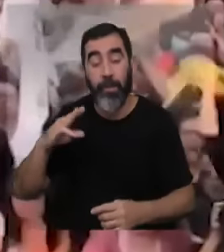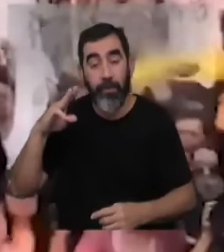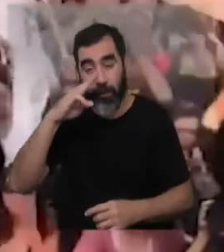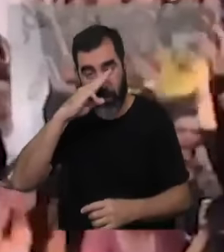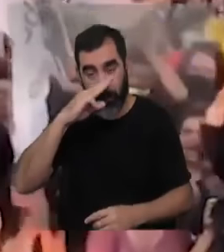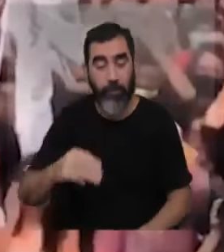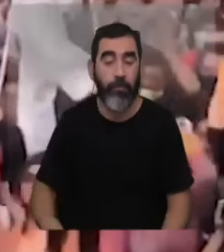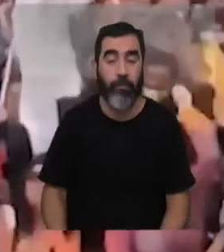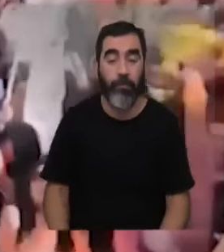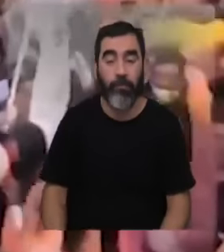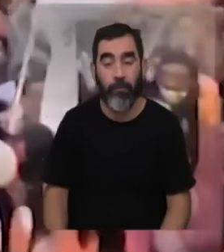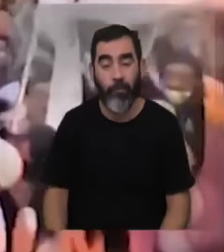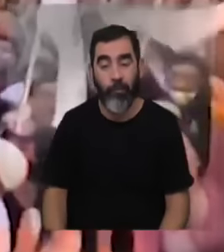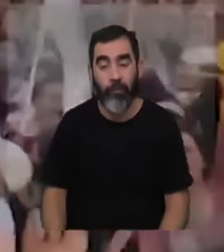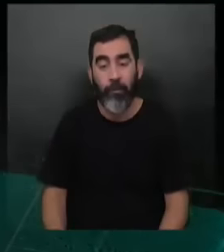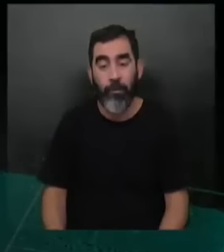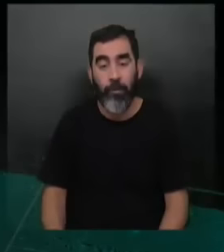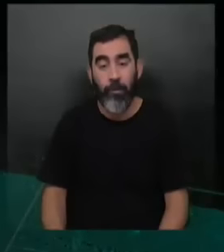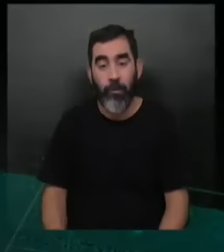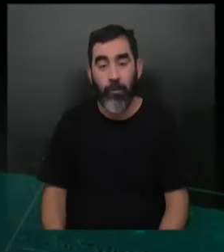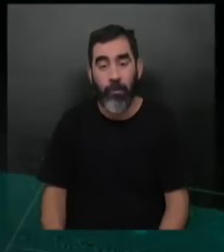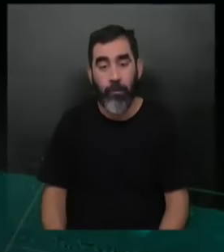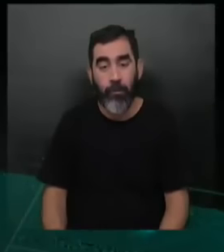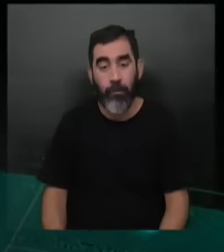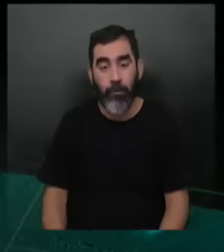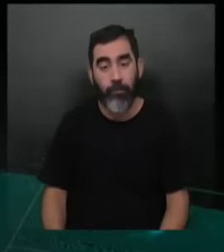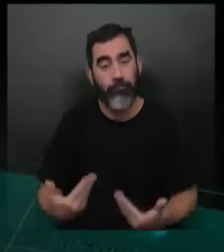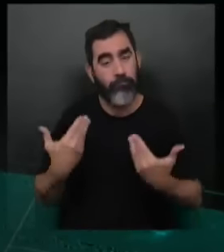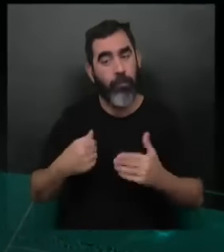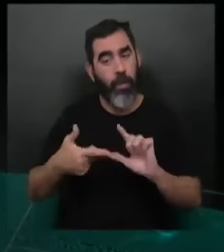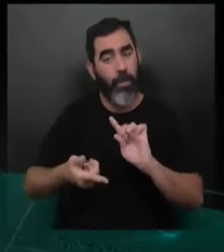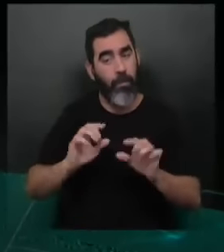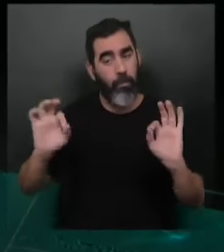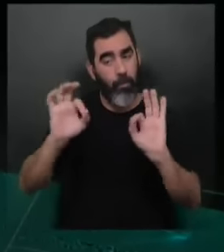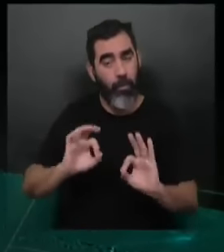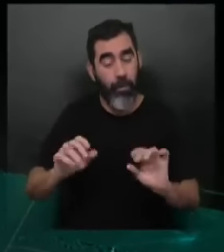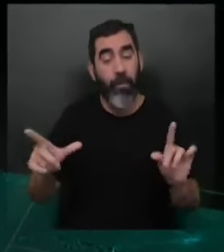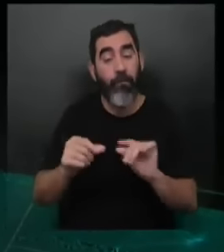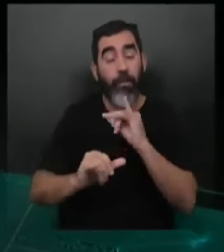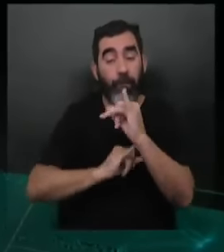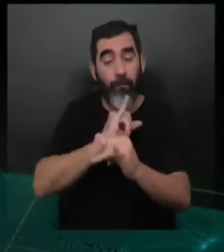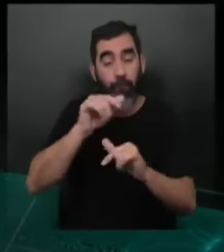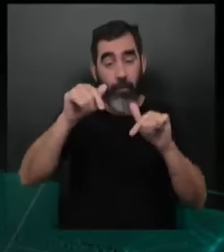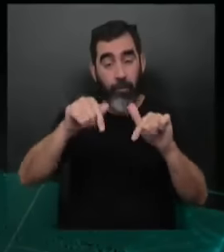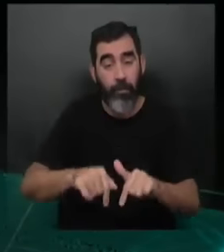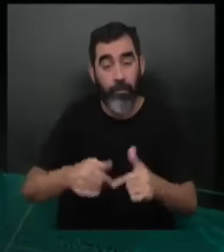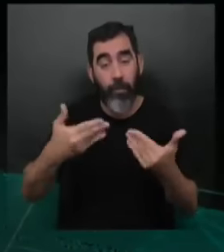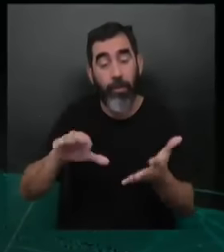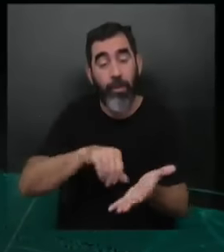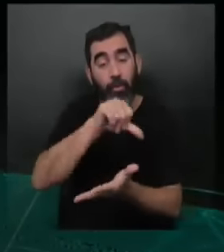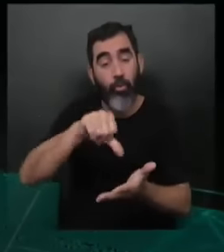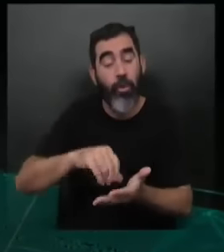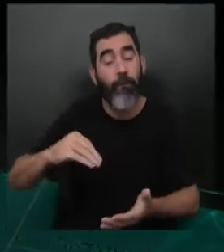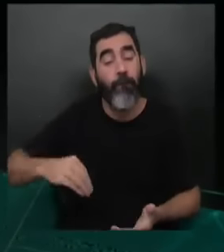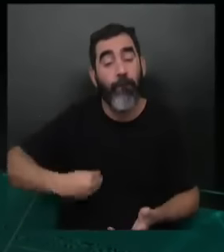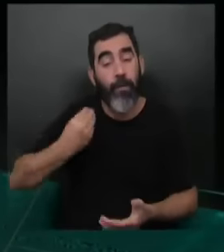Jair bolsonaro donde quedaron los modales diplomáticos hasta aquí llegamos con esta primera edición de mbd